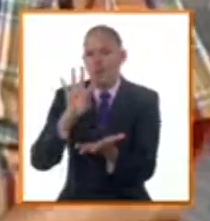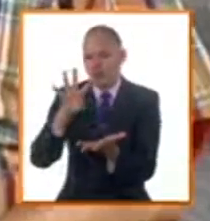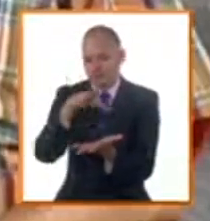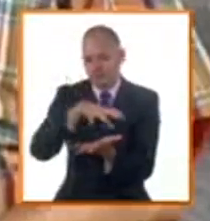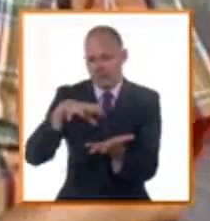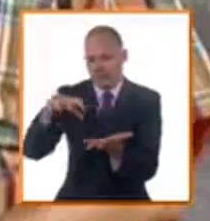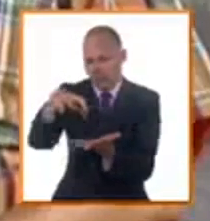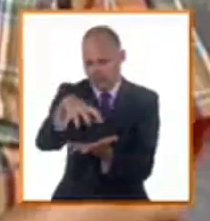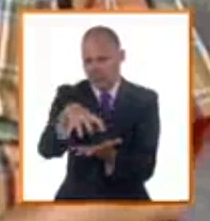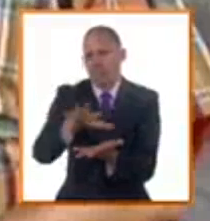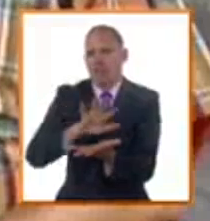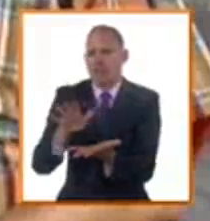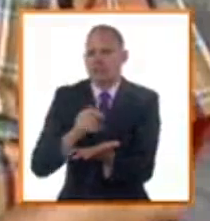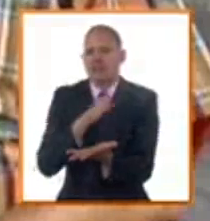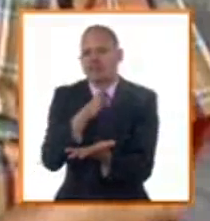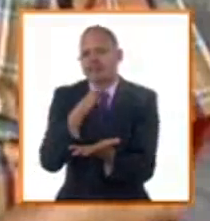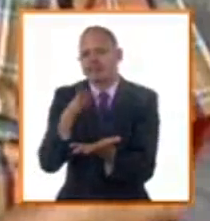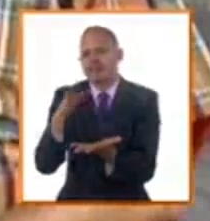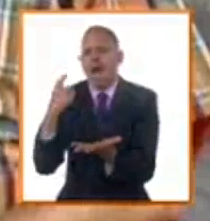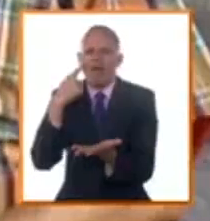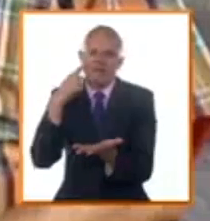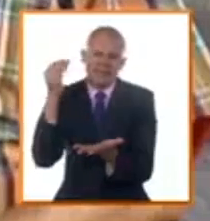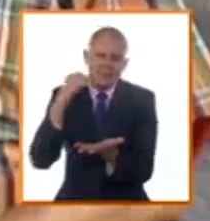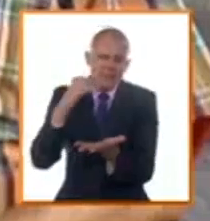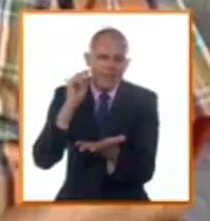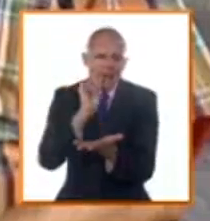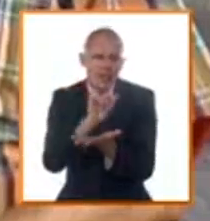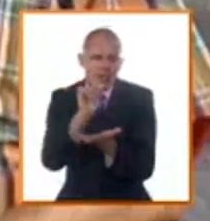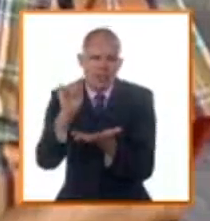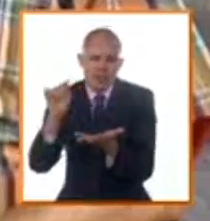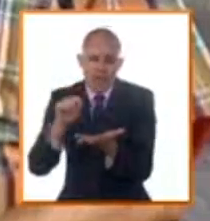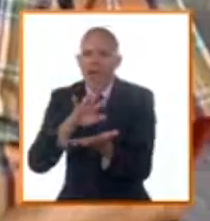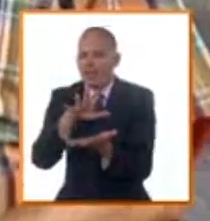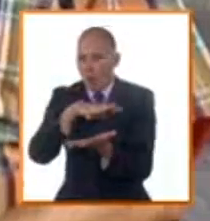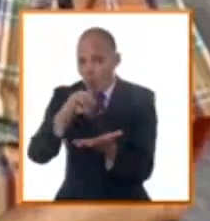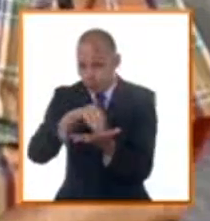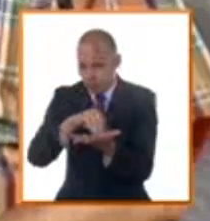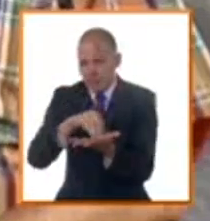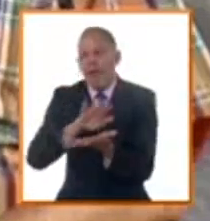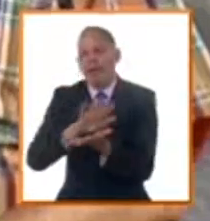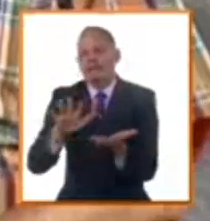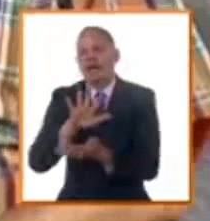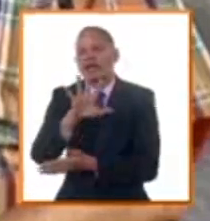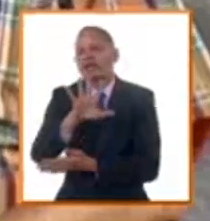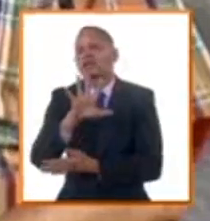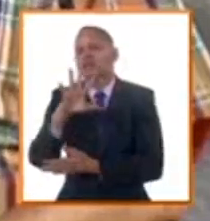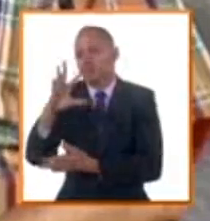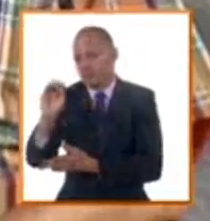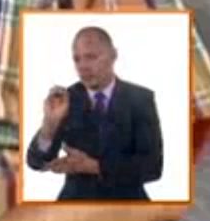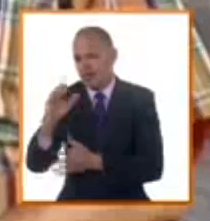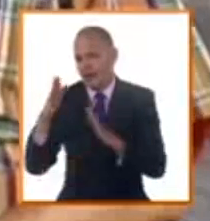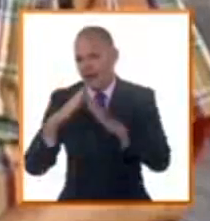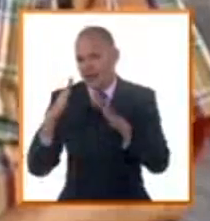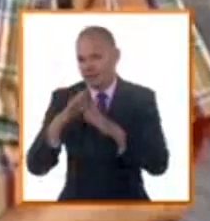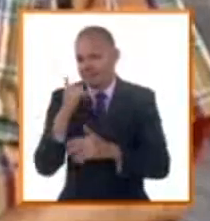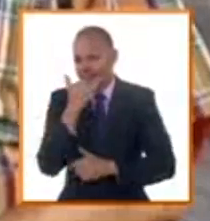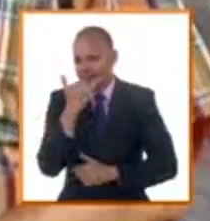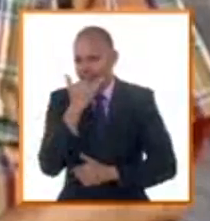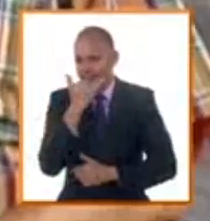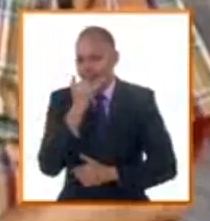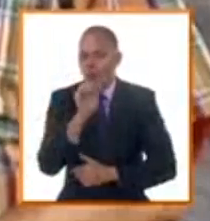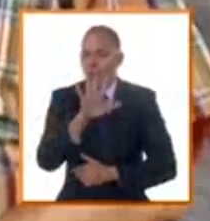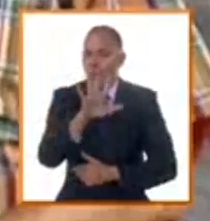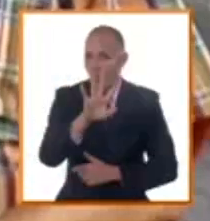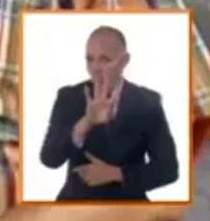permitido preliminarmente detectar 550 afectaciones totales de vivienda. De ellas,